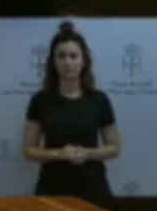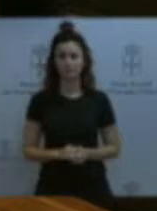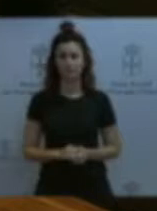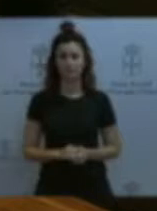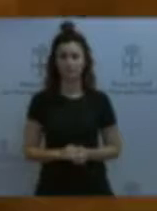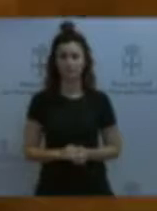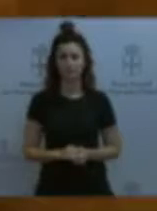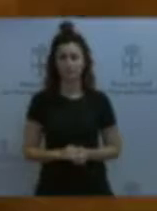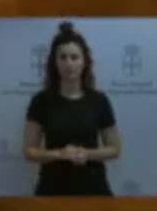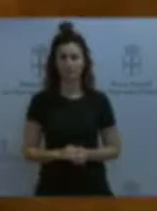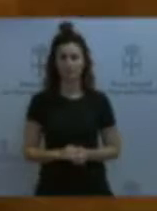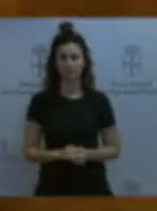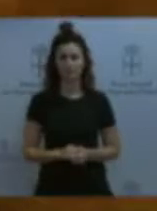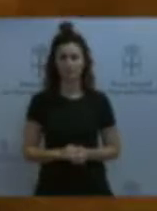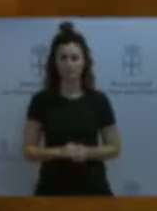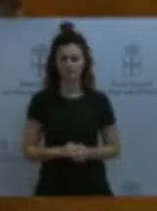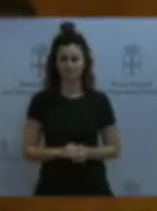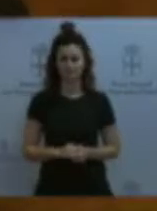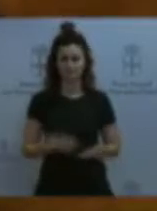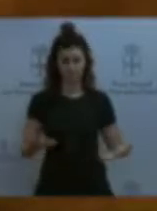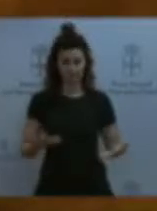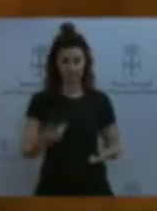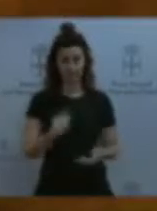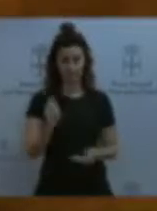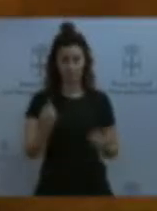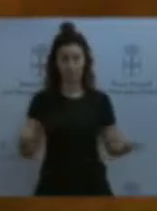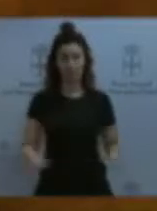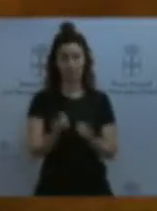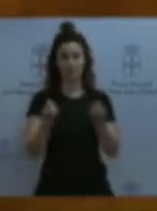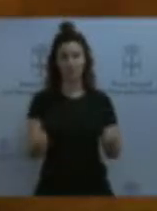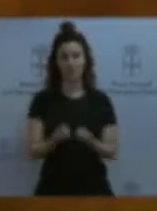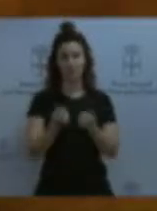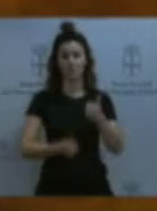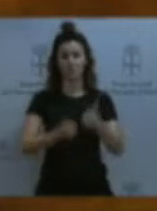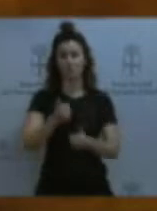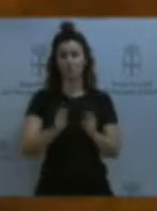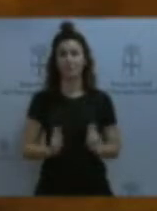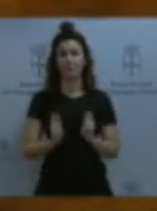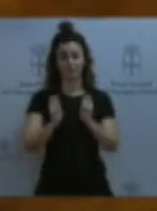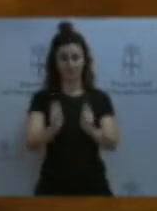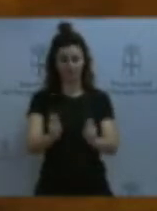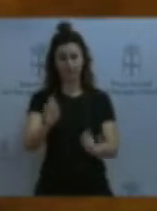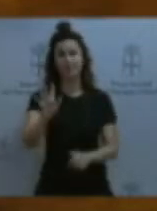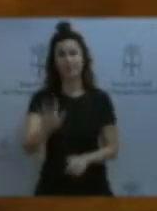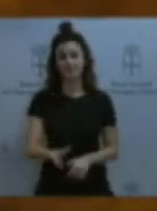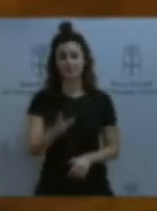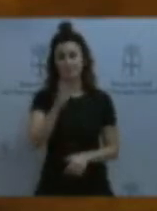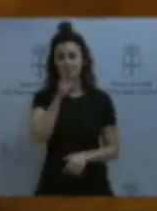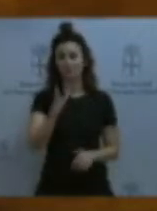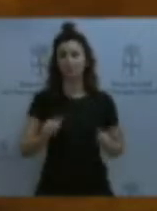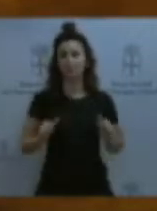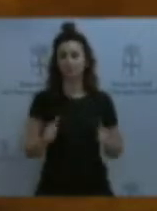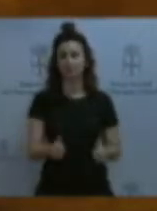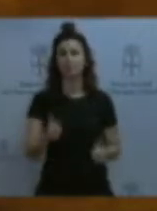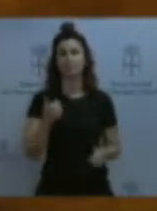vamos a publicar el anuncio de licitación porque hemos puesto en marcha un procedimiento, ¿de acuerdo? Y hay que